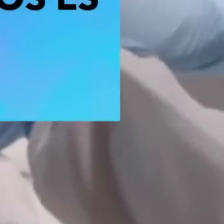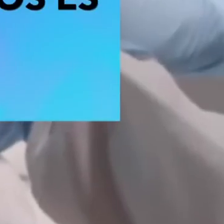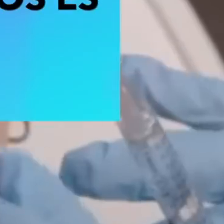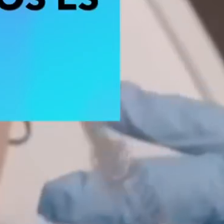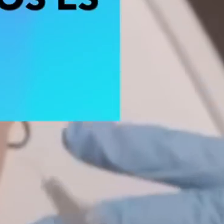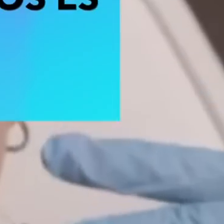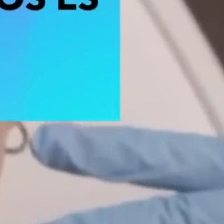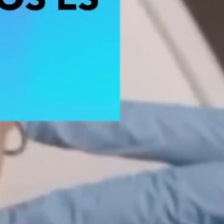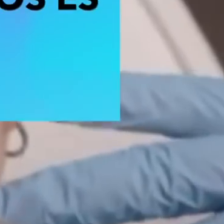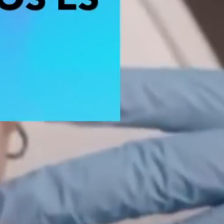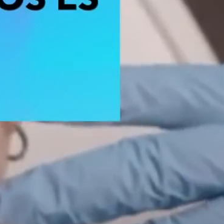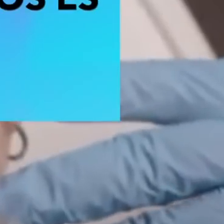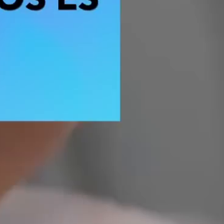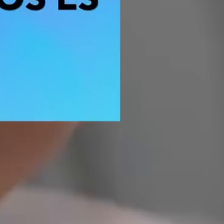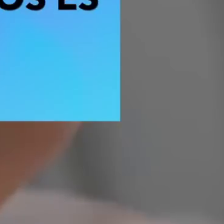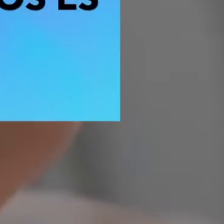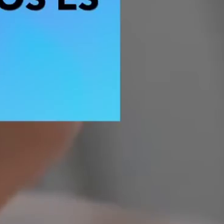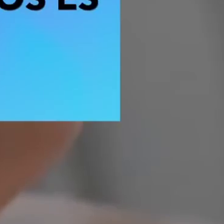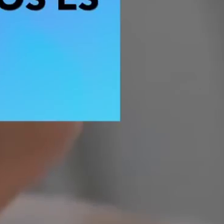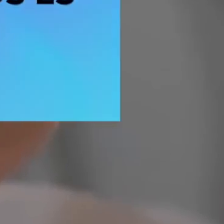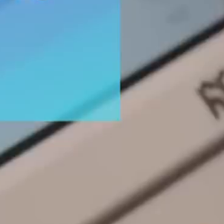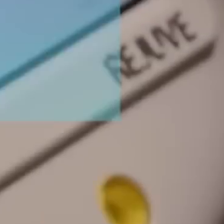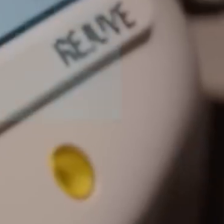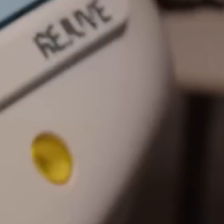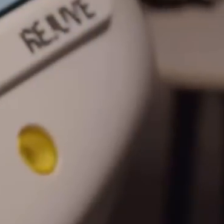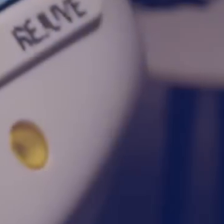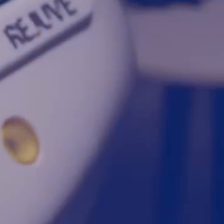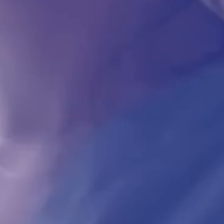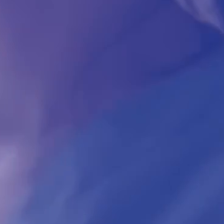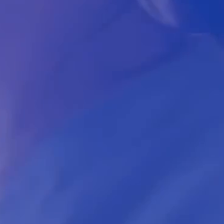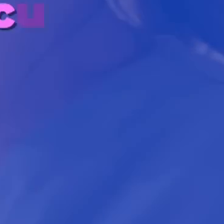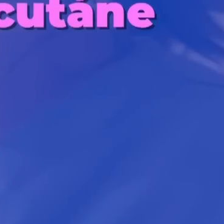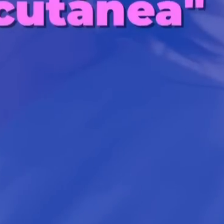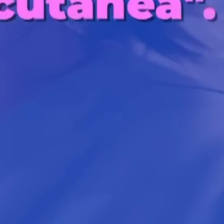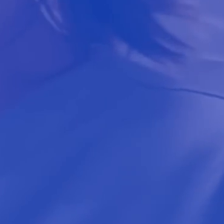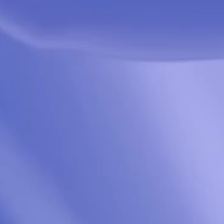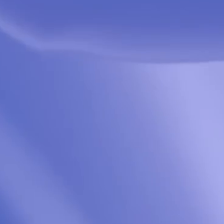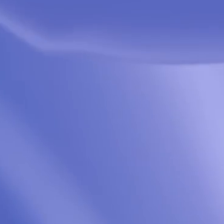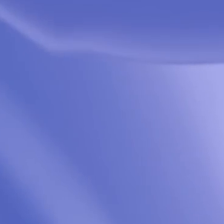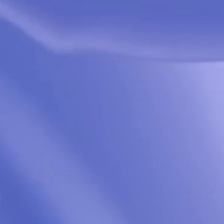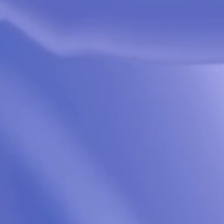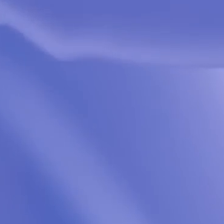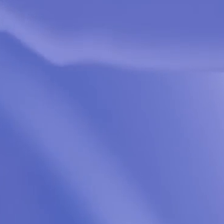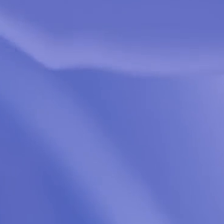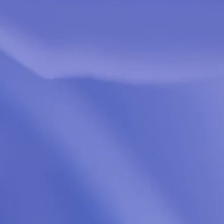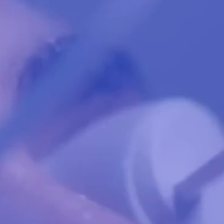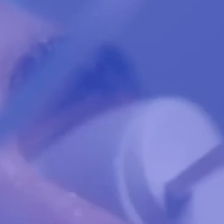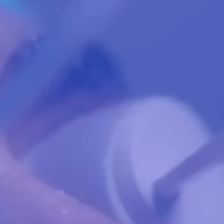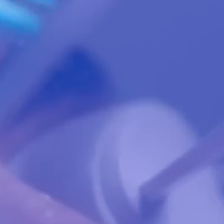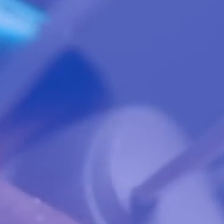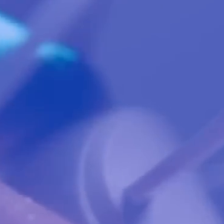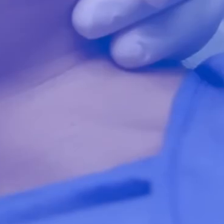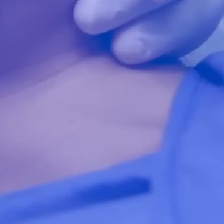concerniente a la piel y a sus anexos es la dermatología no solamente su patología sino su cuidado